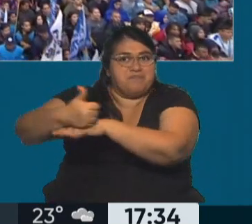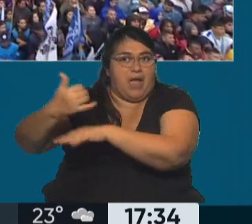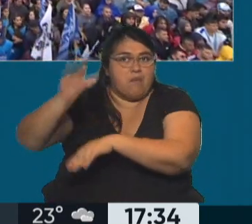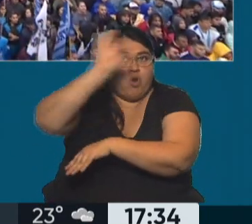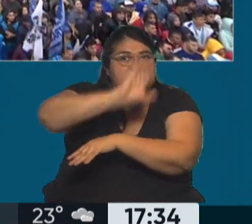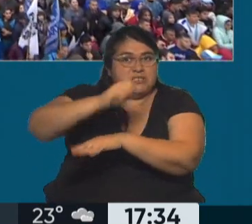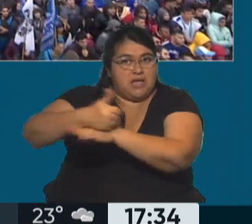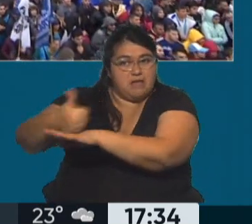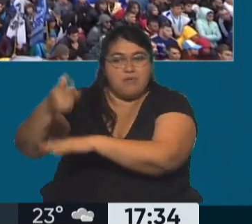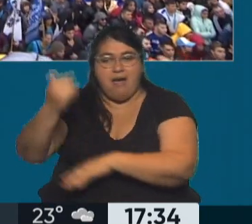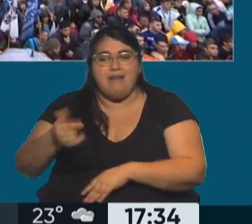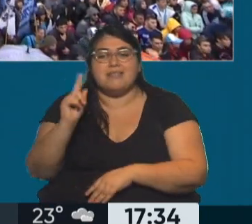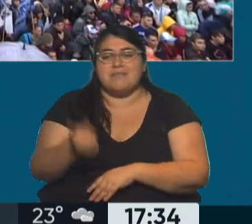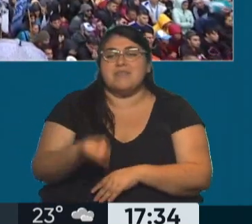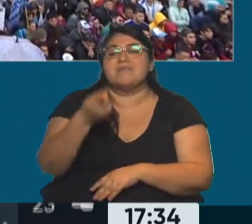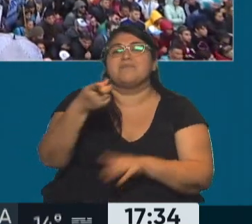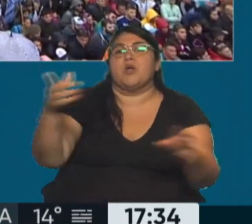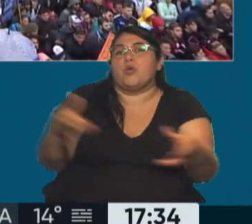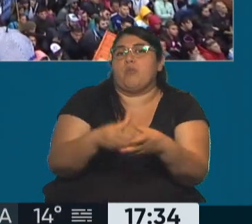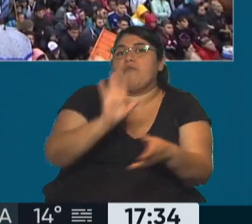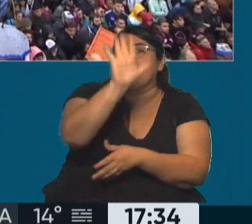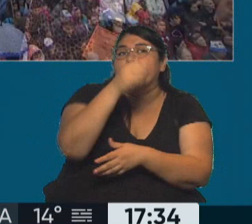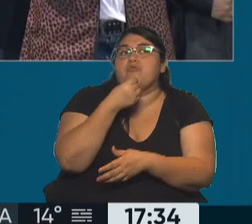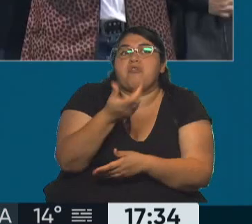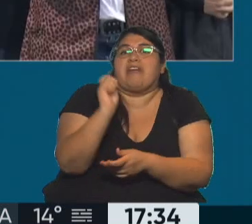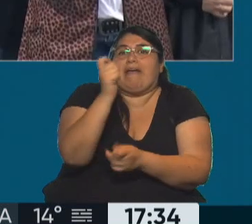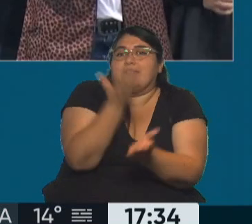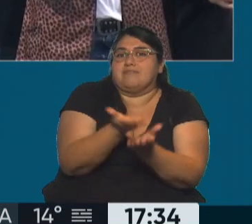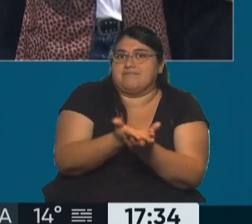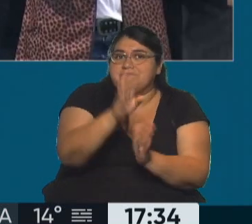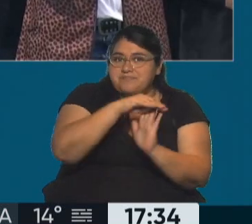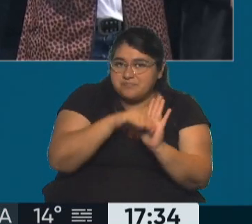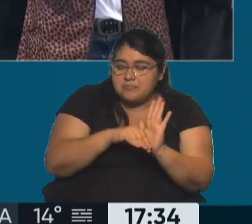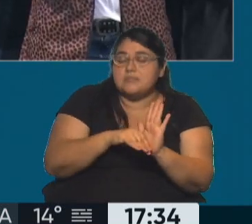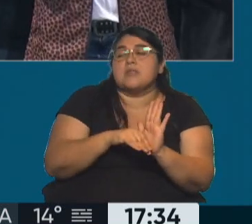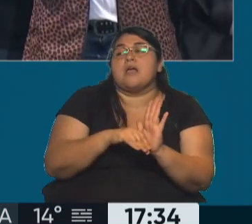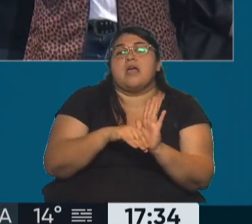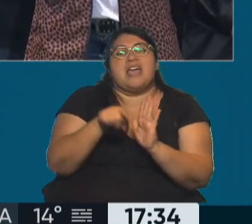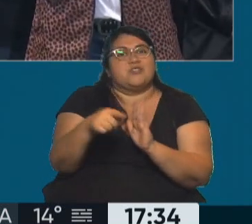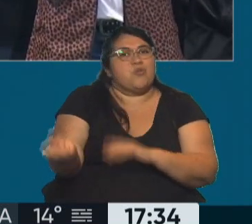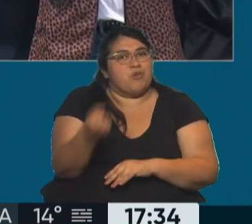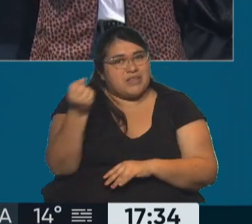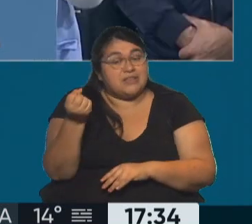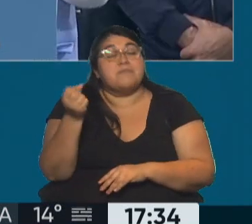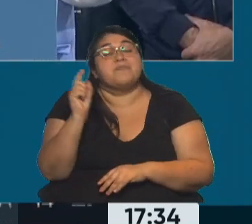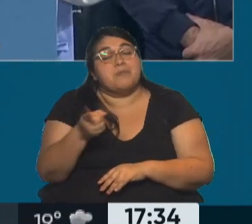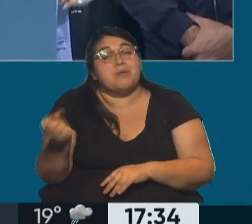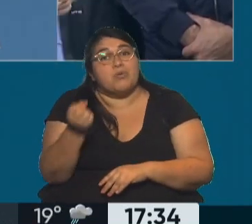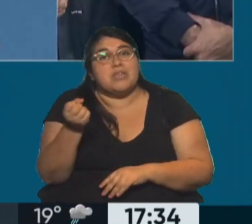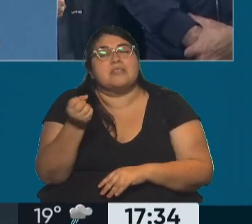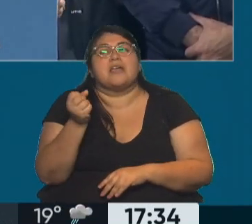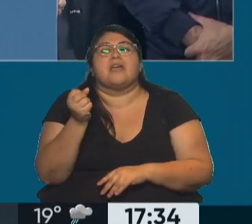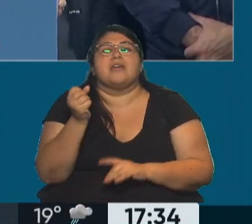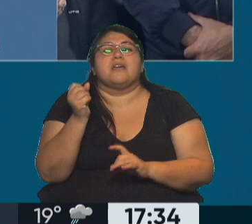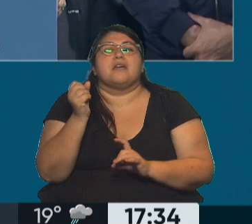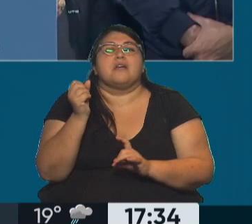seguramente parte de la lógica de la fórmula que termine teniendo el Frente de Todos. Me parece que es clave. También importante no solo